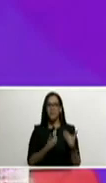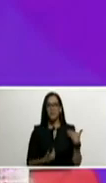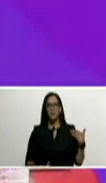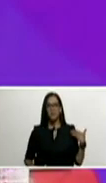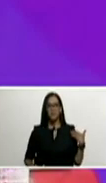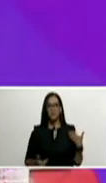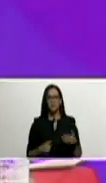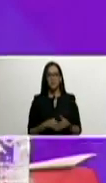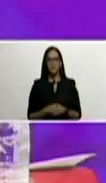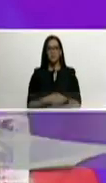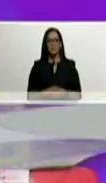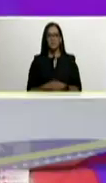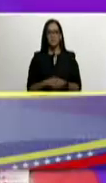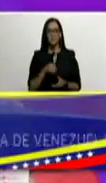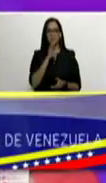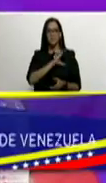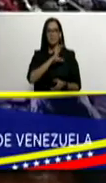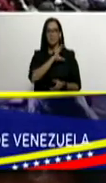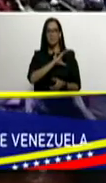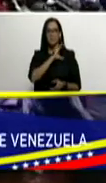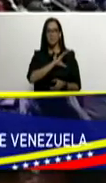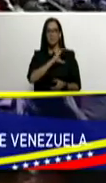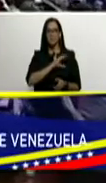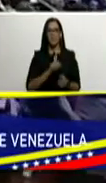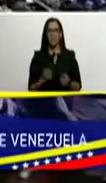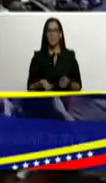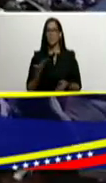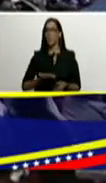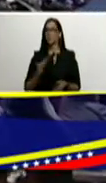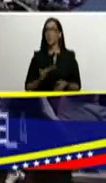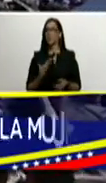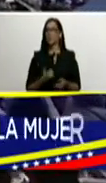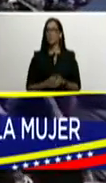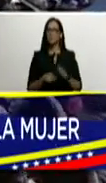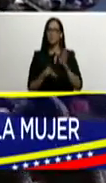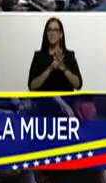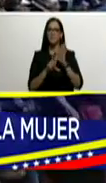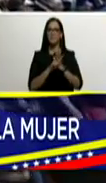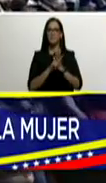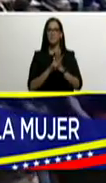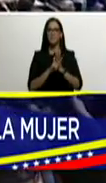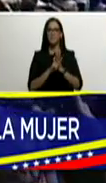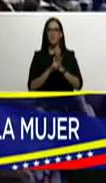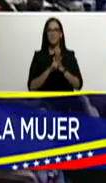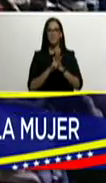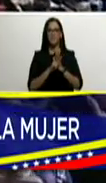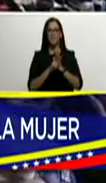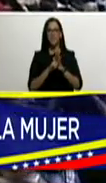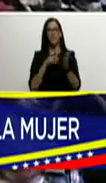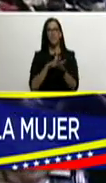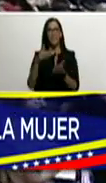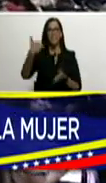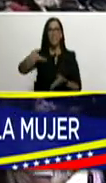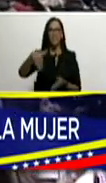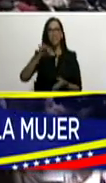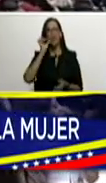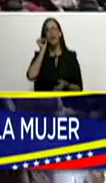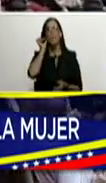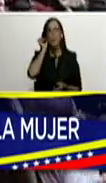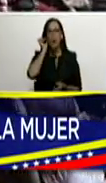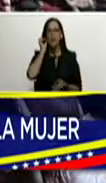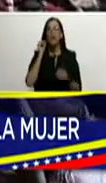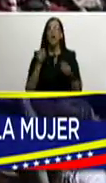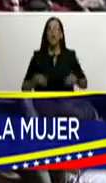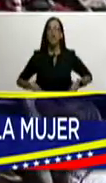Esta comisión es fundamental, tal como está prevista en la Ley Orgánica sobre el Derecho a las Mujeres a una